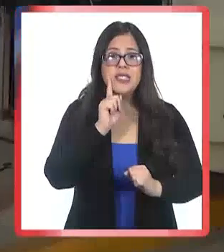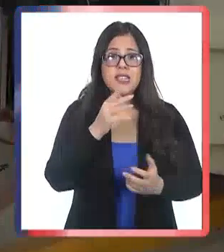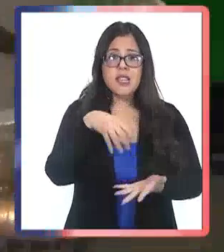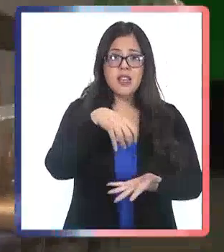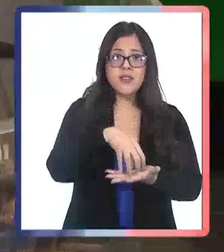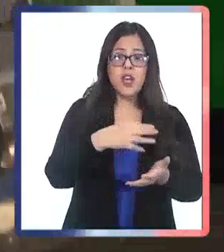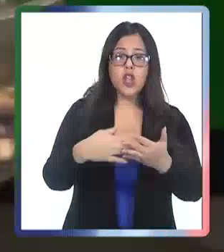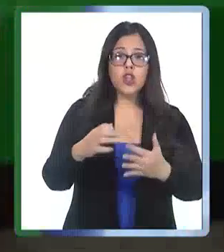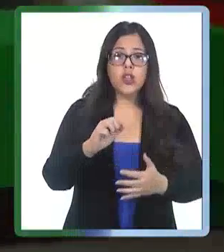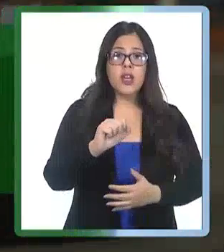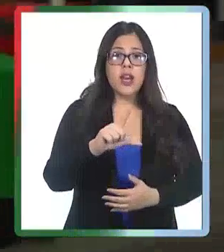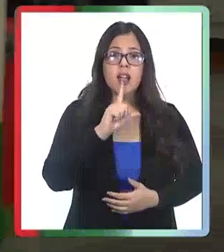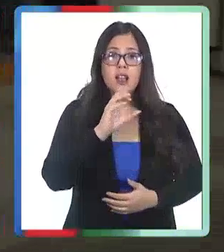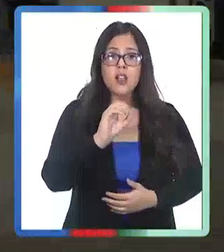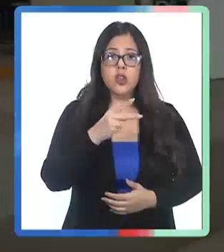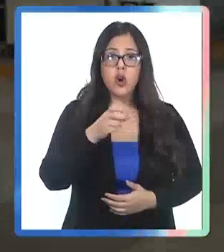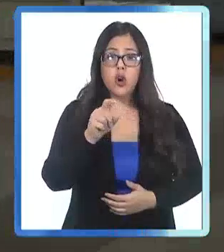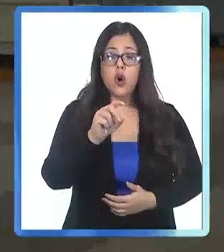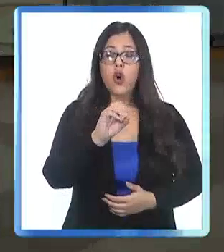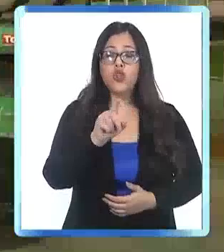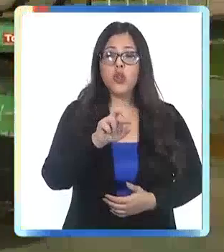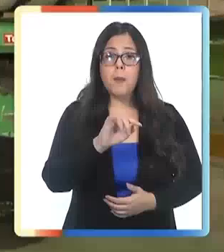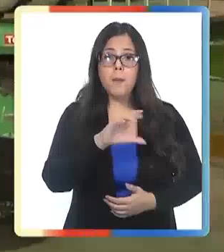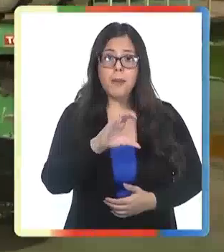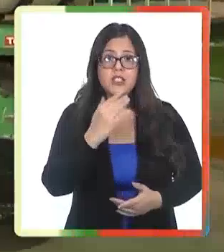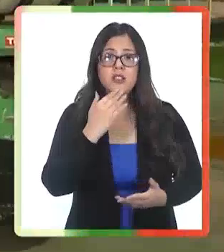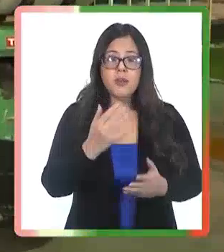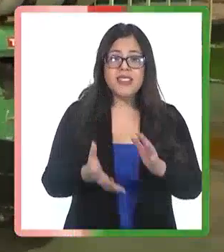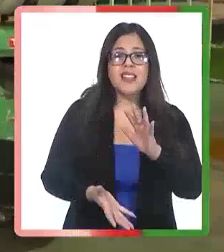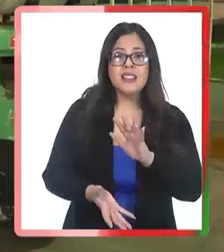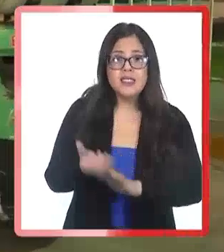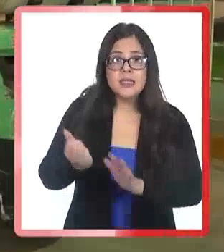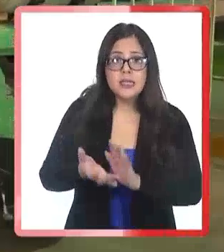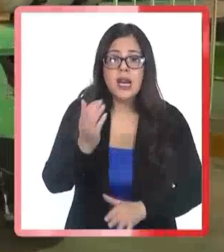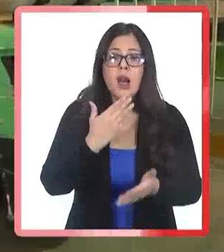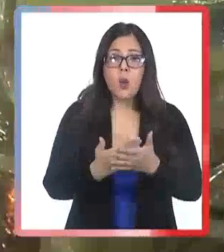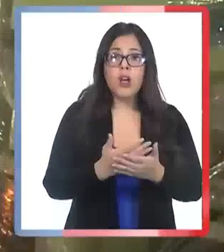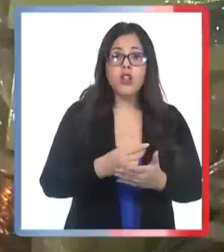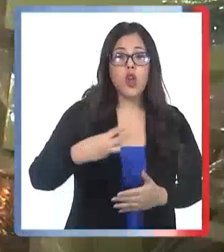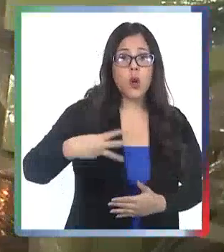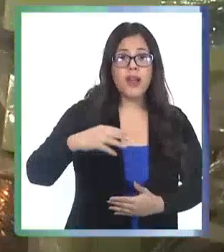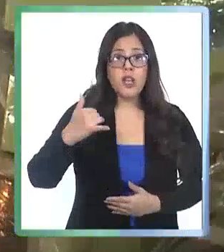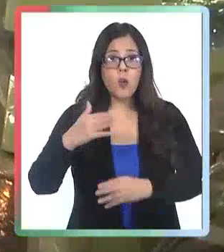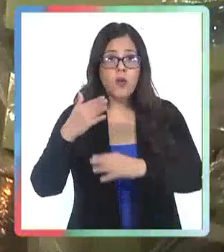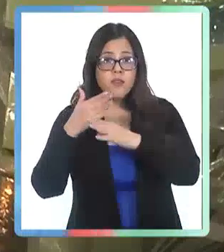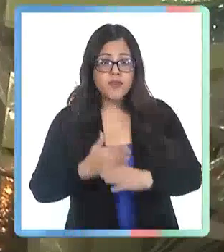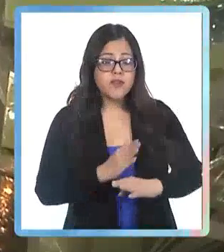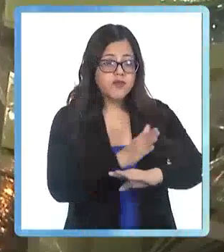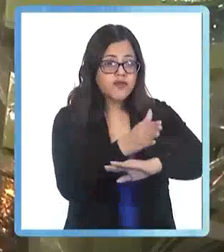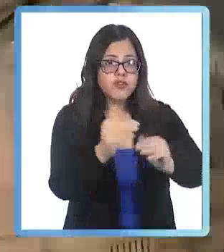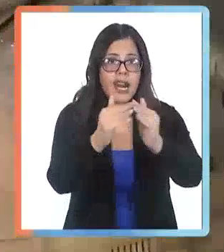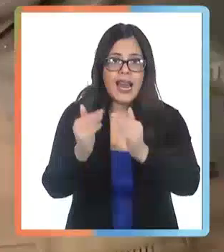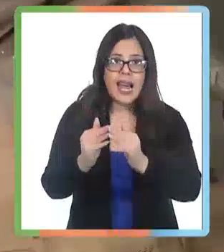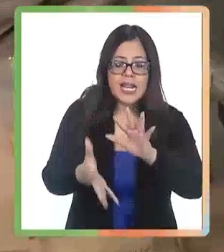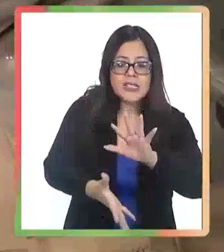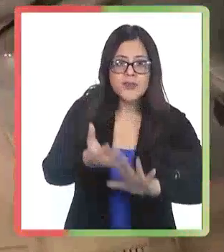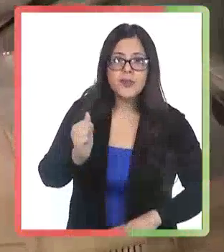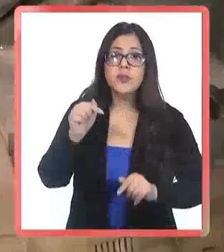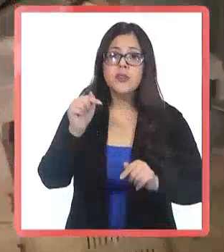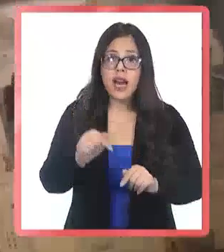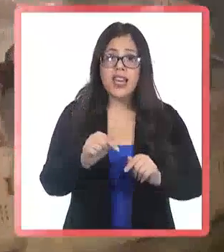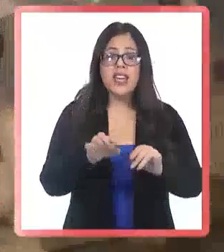tiene una planta en Alto Hospicio y hace retiros a domicilio los días martes y jueves. Estos productos